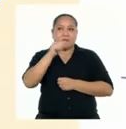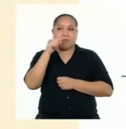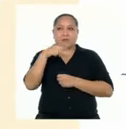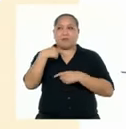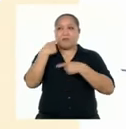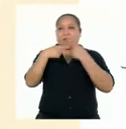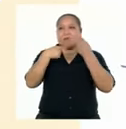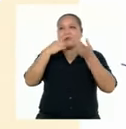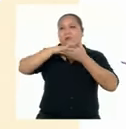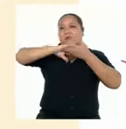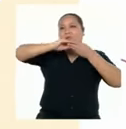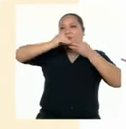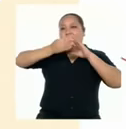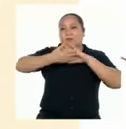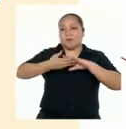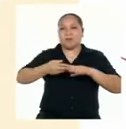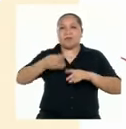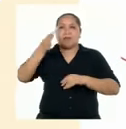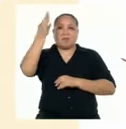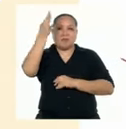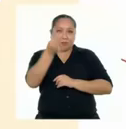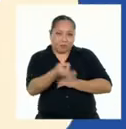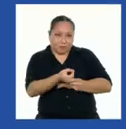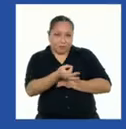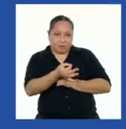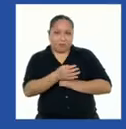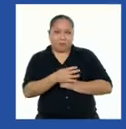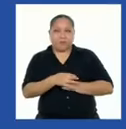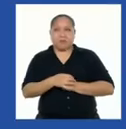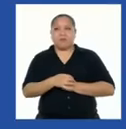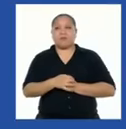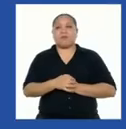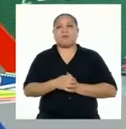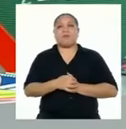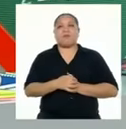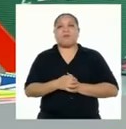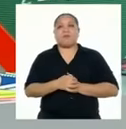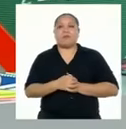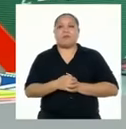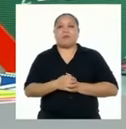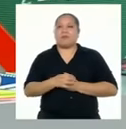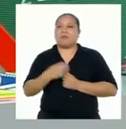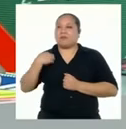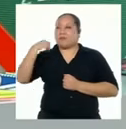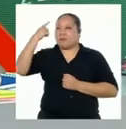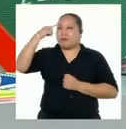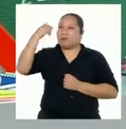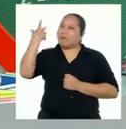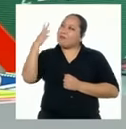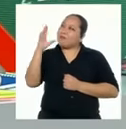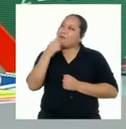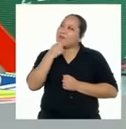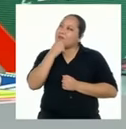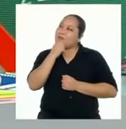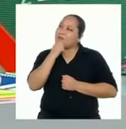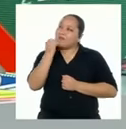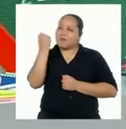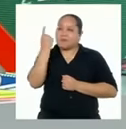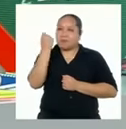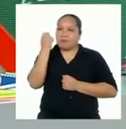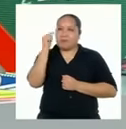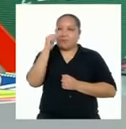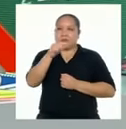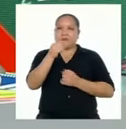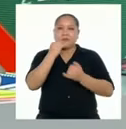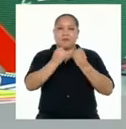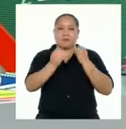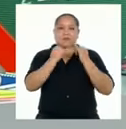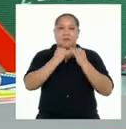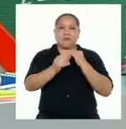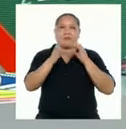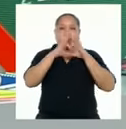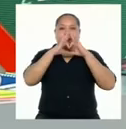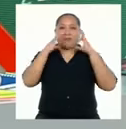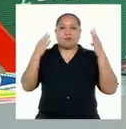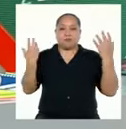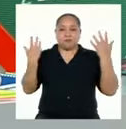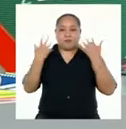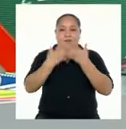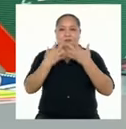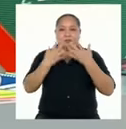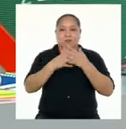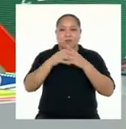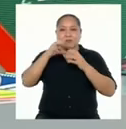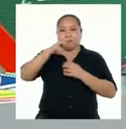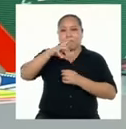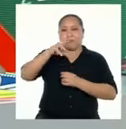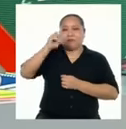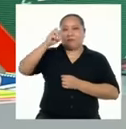un cuento que es verdad. Creo que ya voy entendiendo. Esta última frase relaciona el hecho